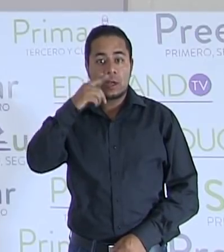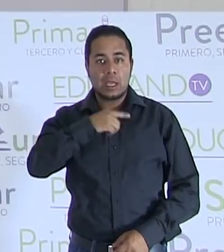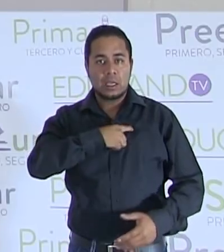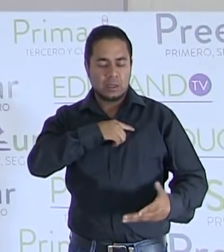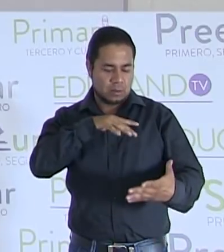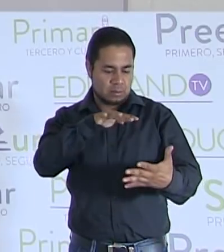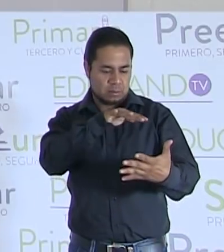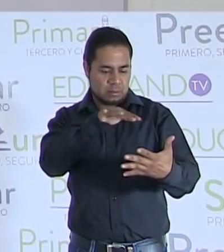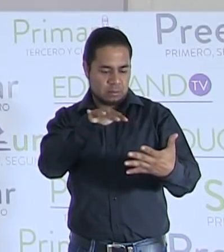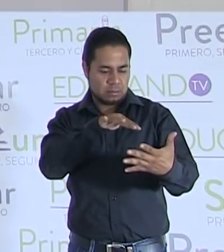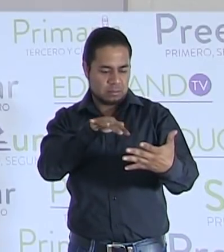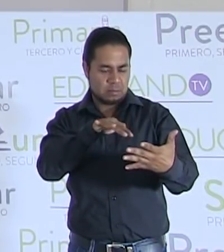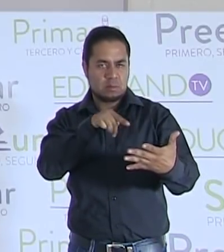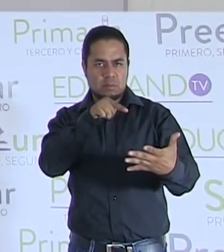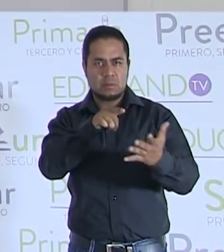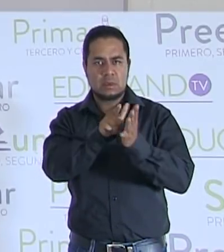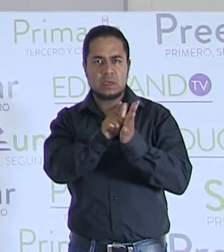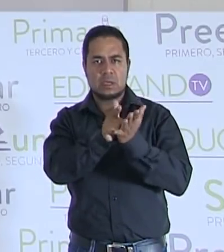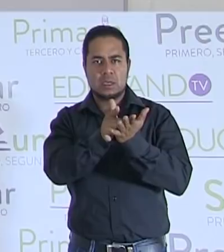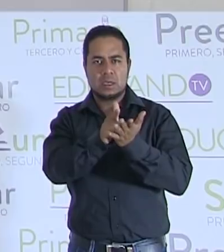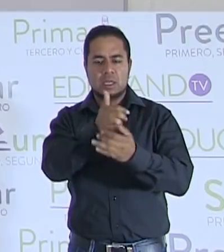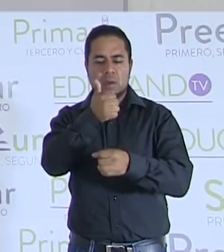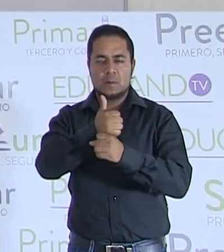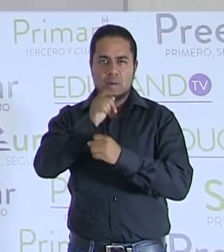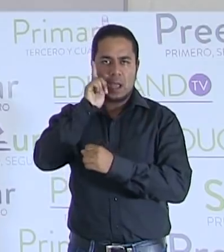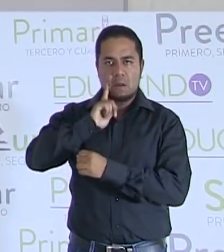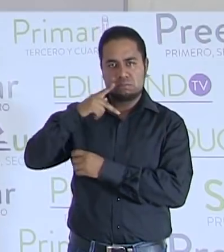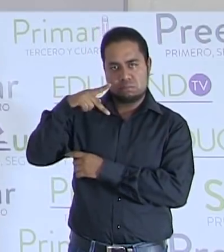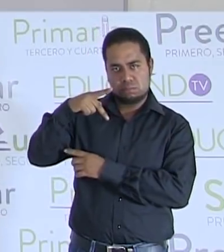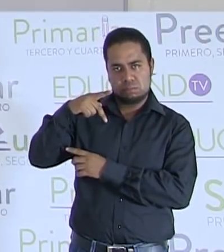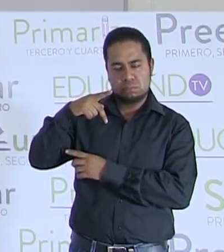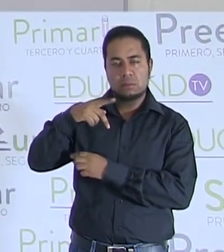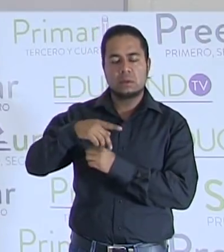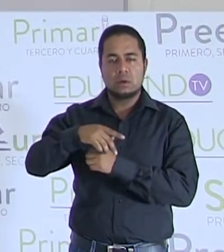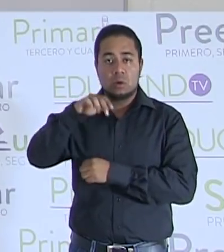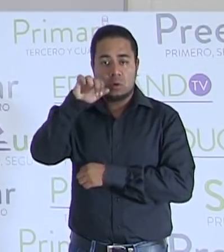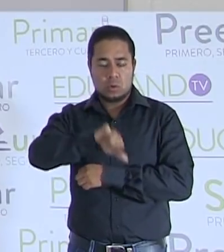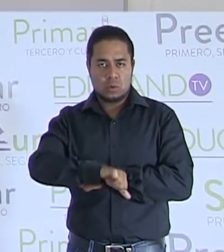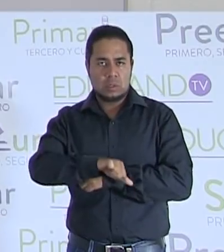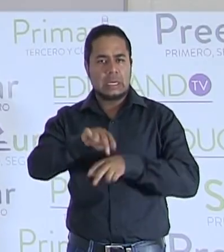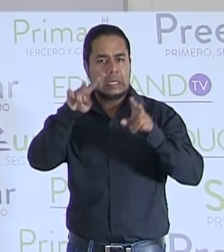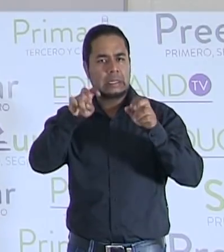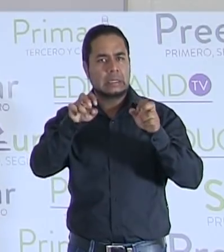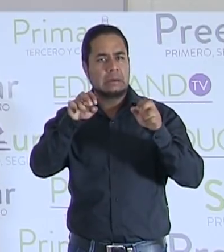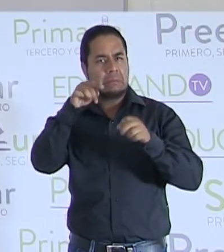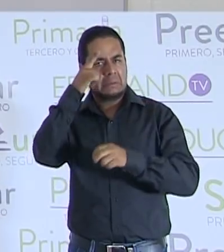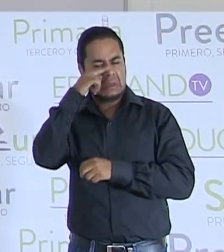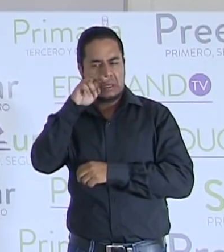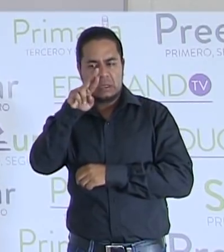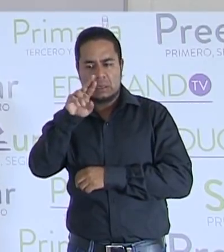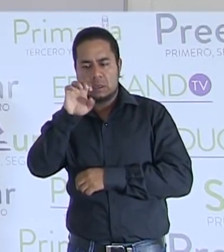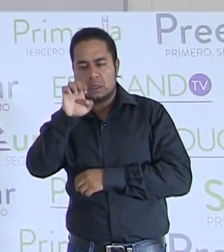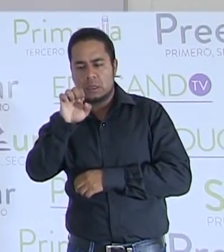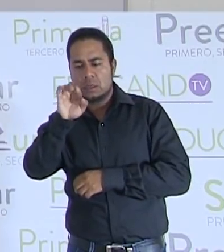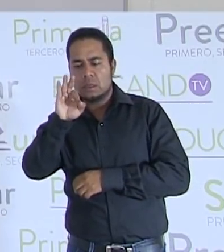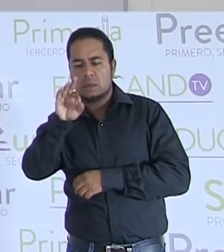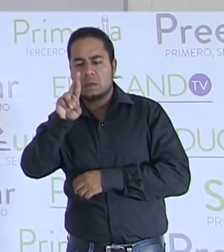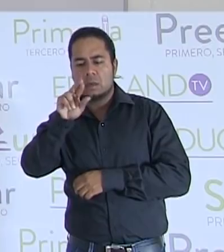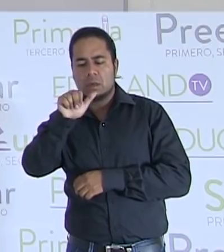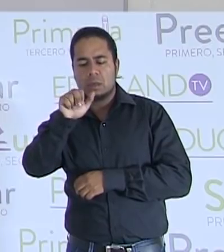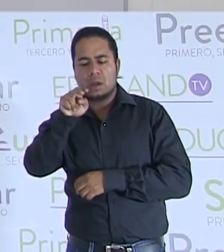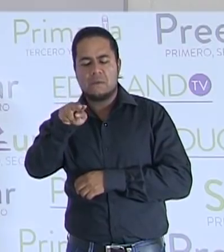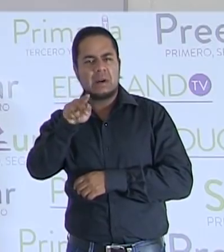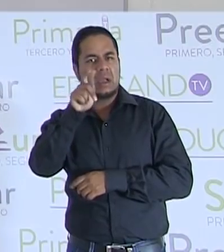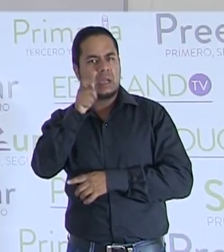Estoy leyendo El refranero de la abuela. El día de hoy vamos a hablar sobre los refranes, sobre su